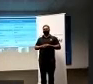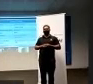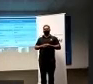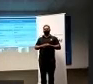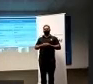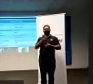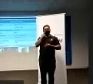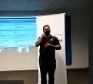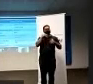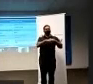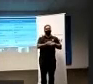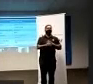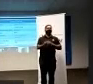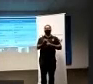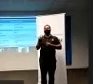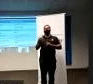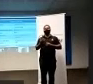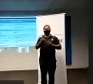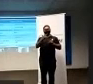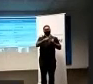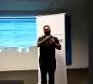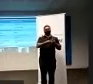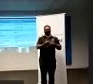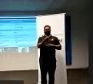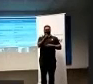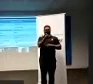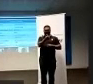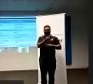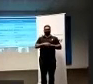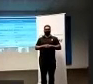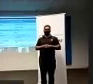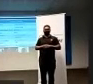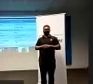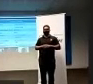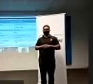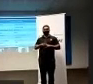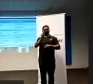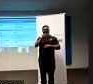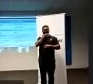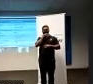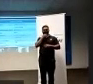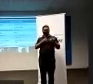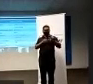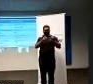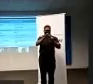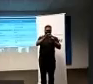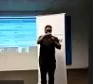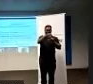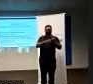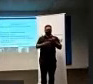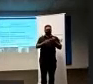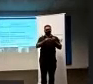temperatura de +2 a +8 centígrados y su trazabilidad frasco abierto 6 horas a temperatura ambiente. Siguiente.